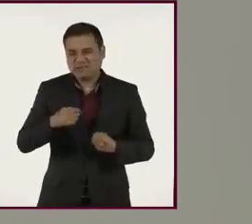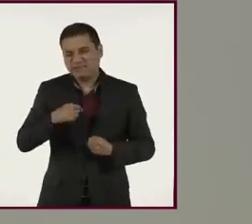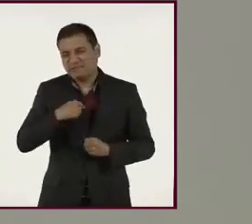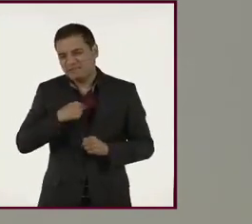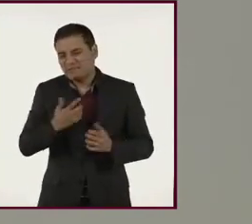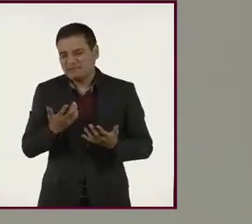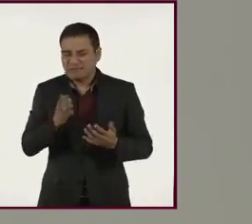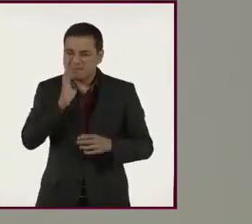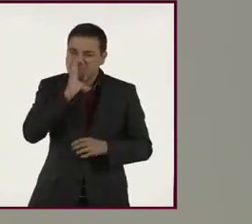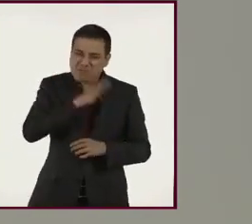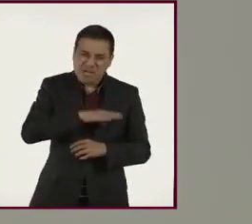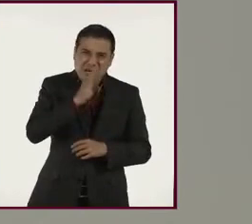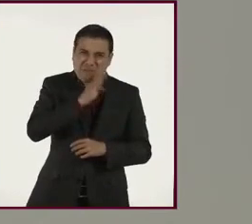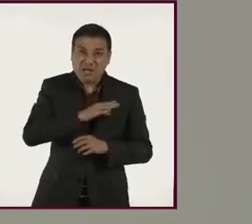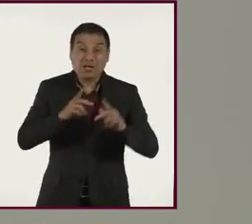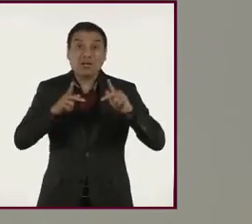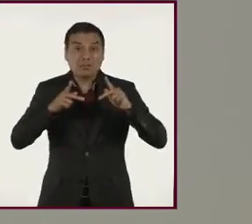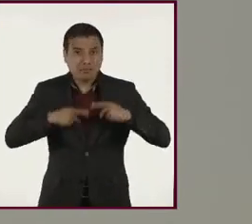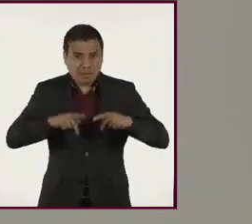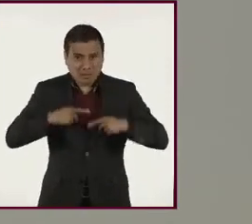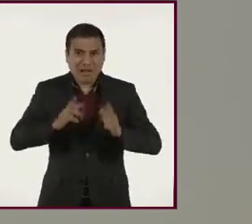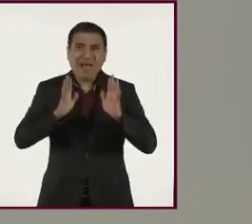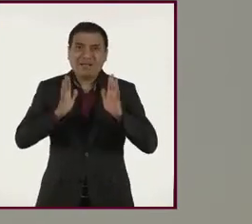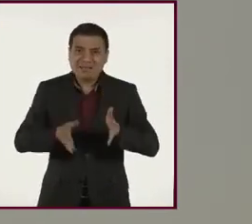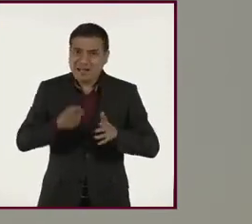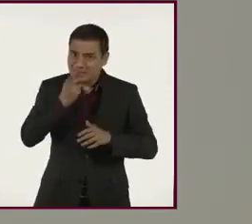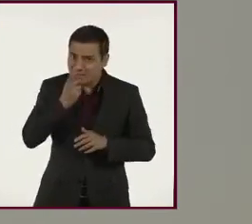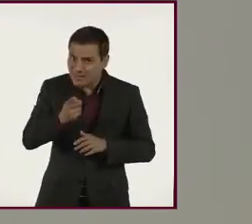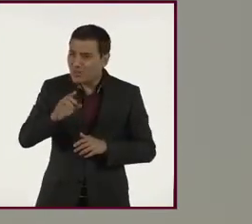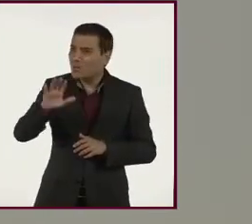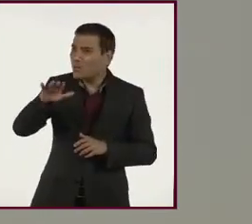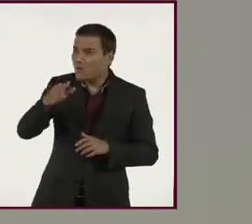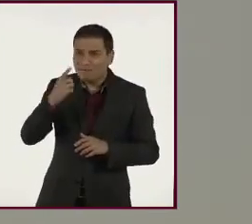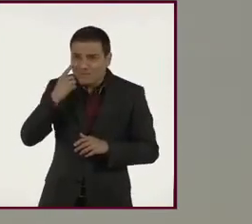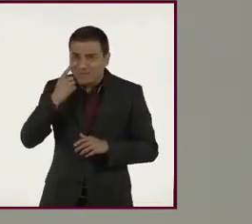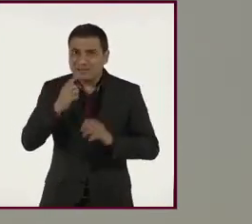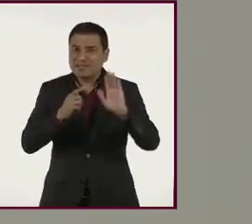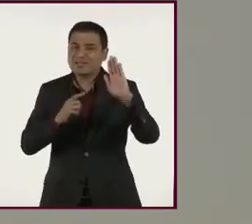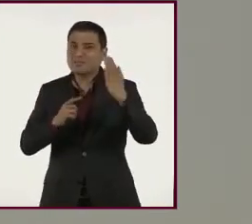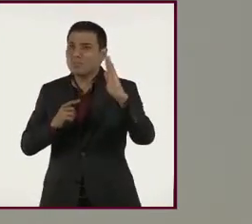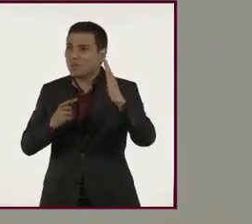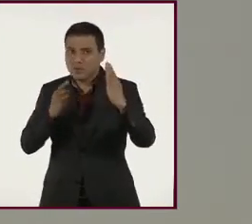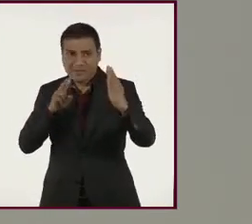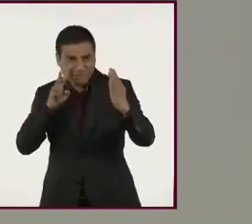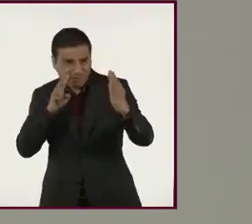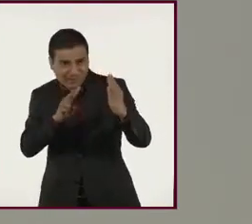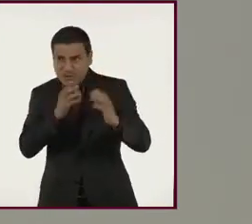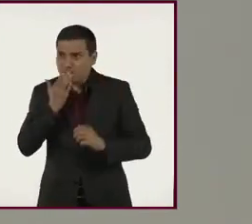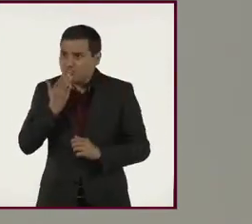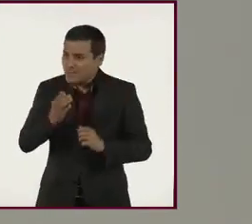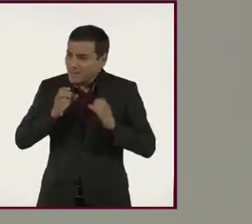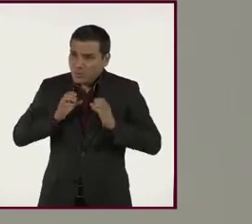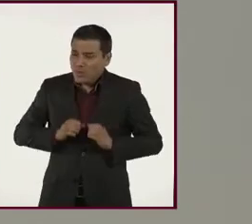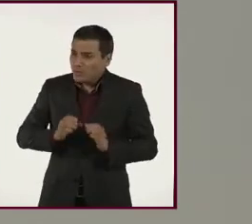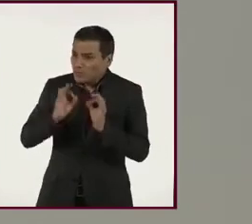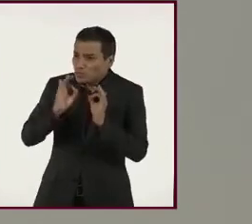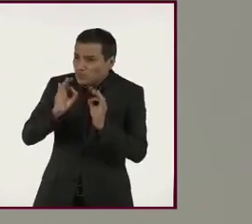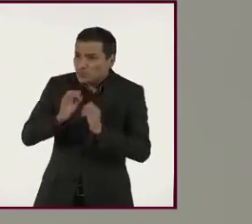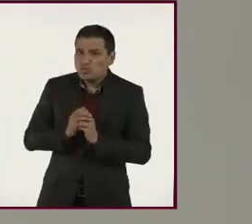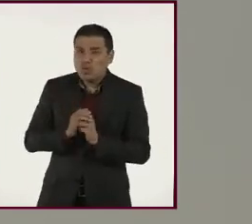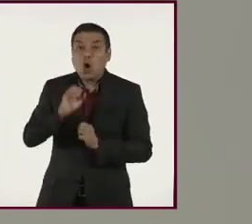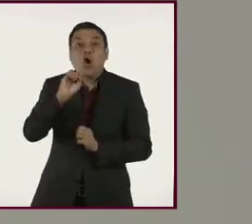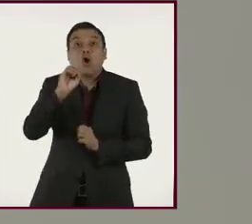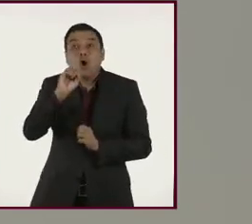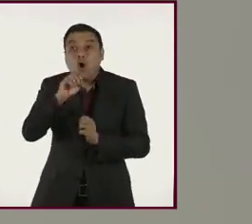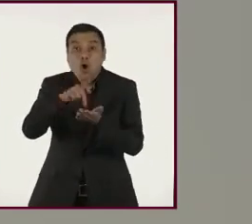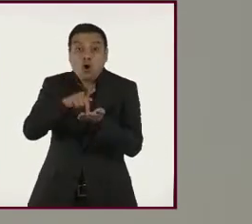aun cuando se les trate de confrontar, por ejemplo, colocándoles frente al espejo o con medidas, con números muy